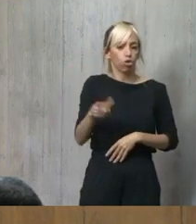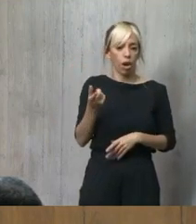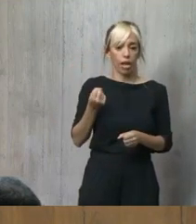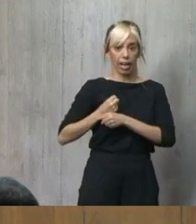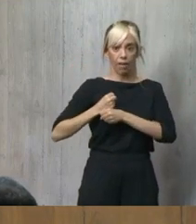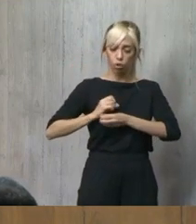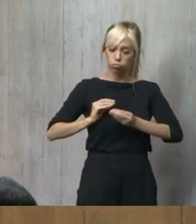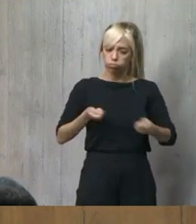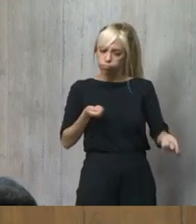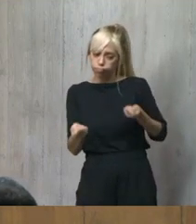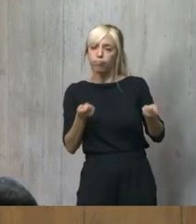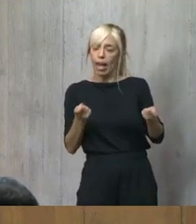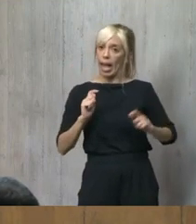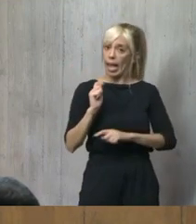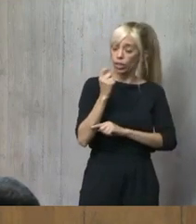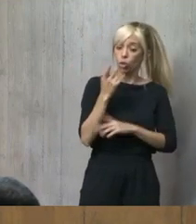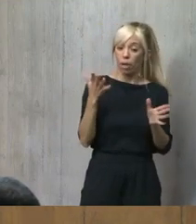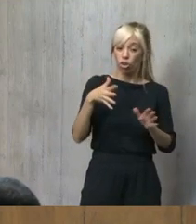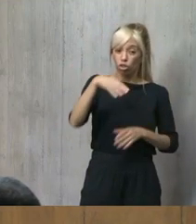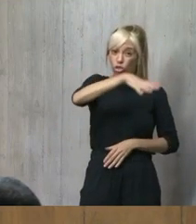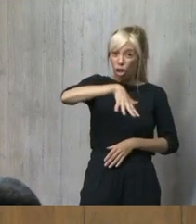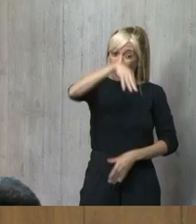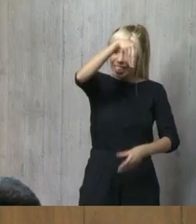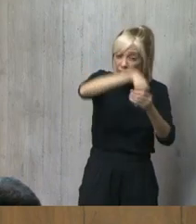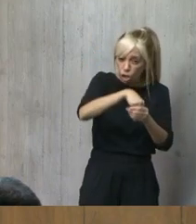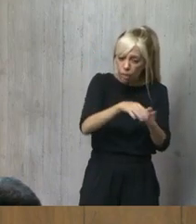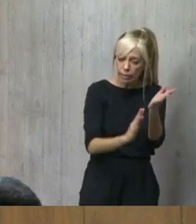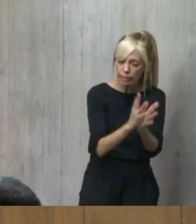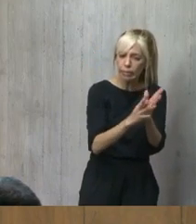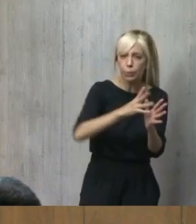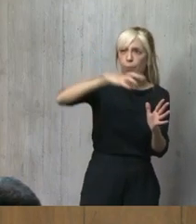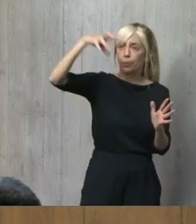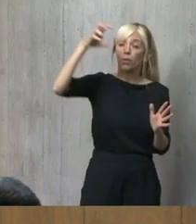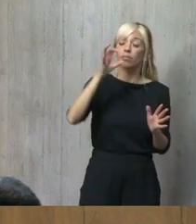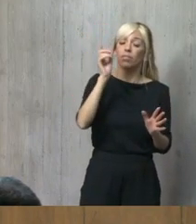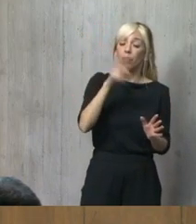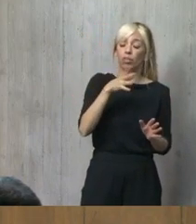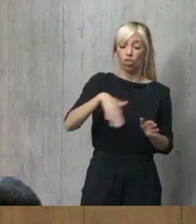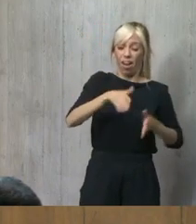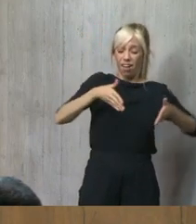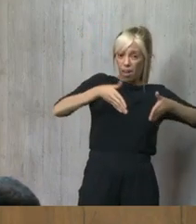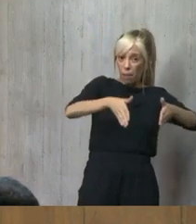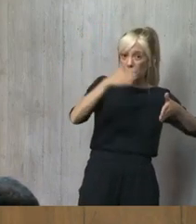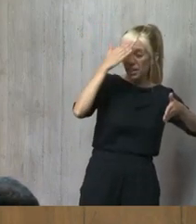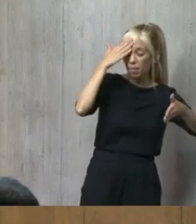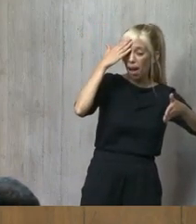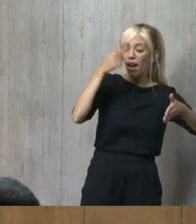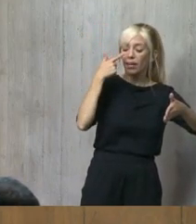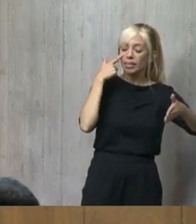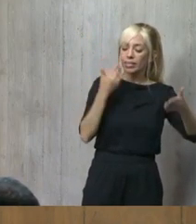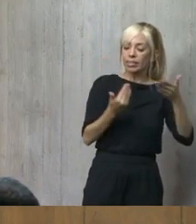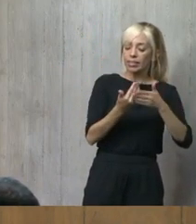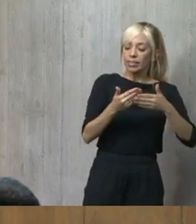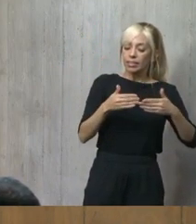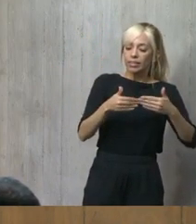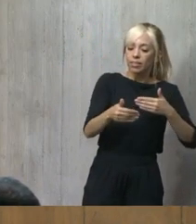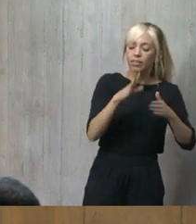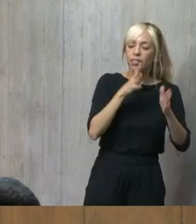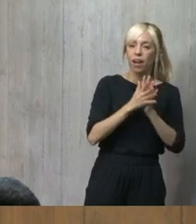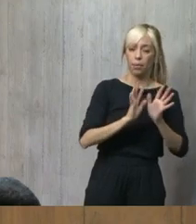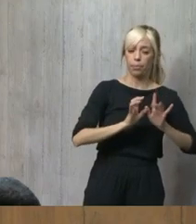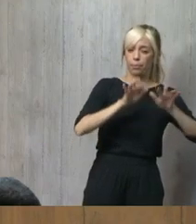nuestras intervenciones en el interior, sobre todo por la carrera principal que hay que valorar en estos días, sobre todo esa carrera principal intensa